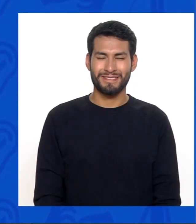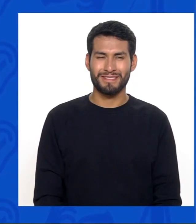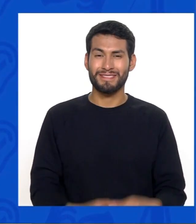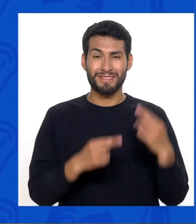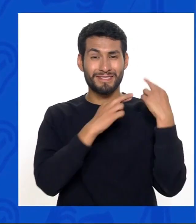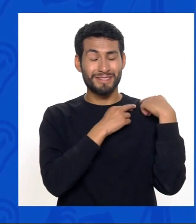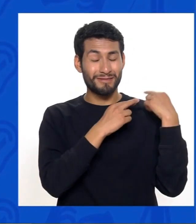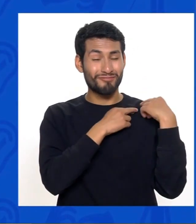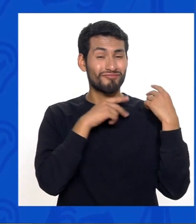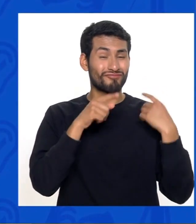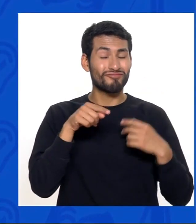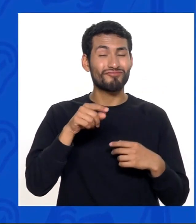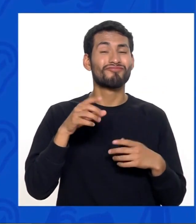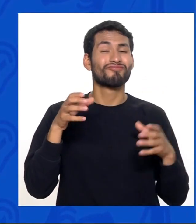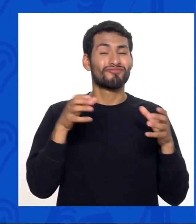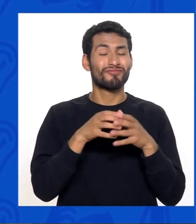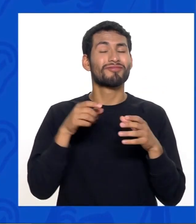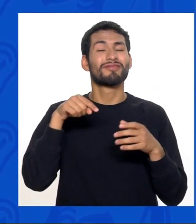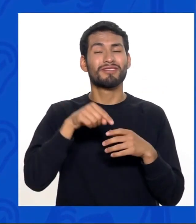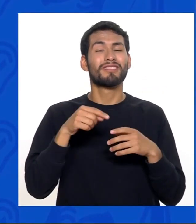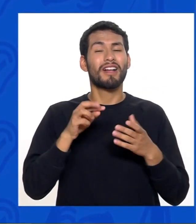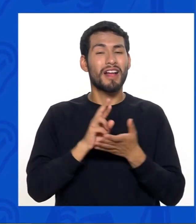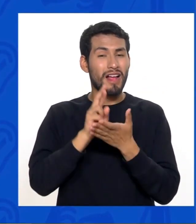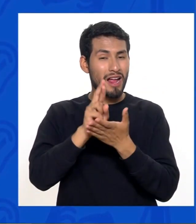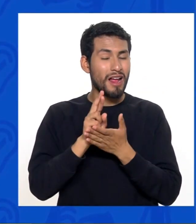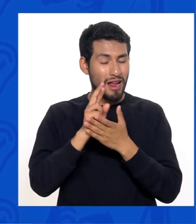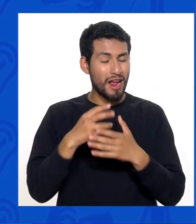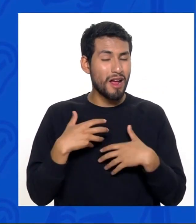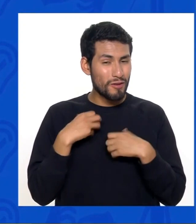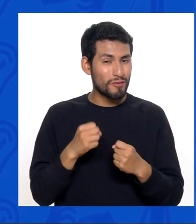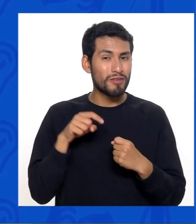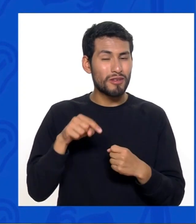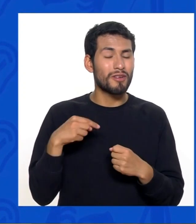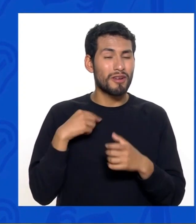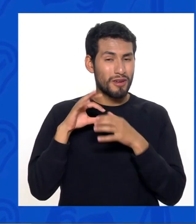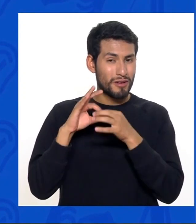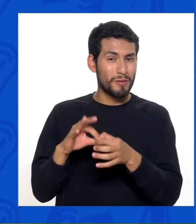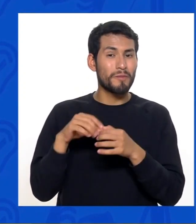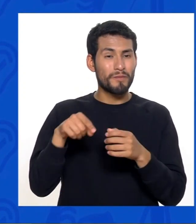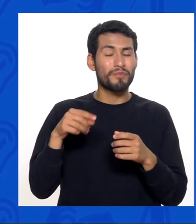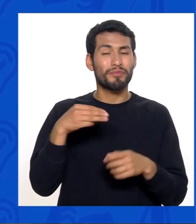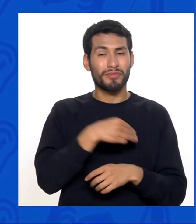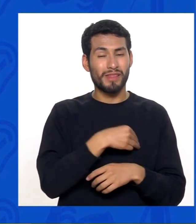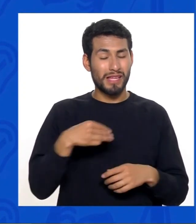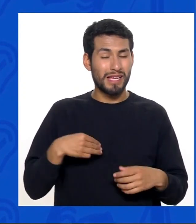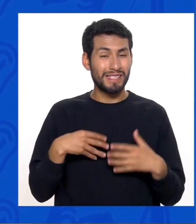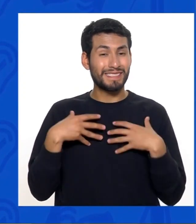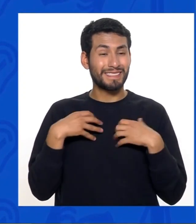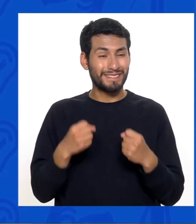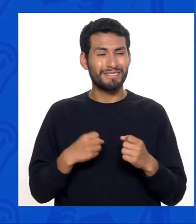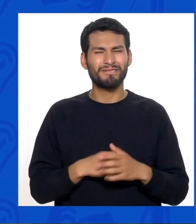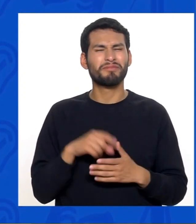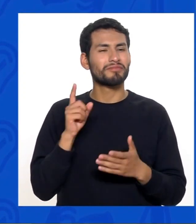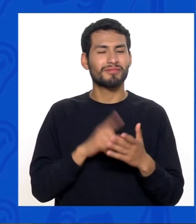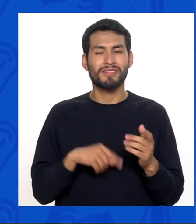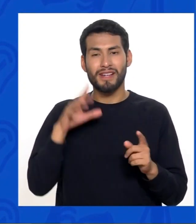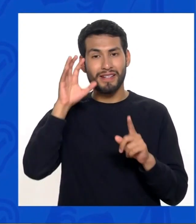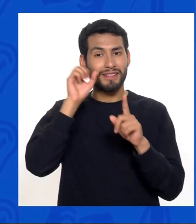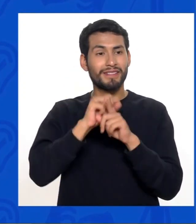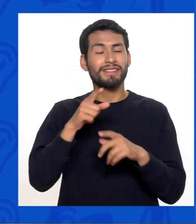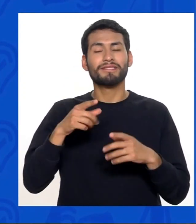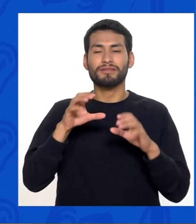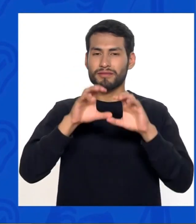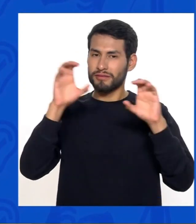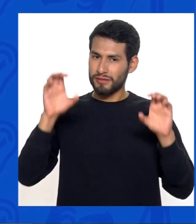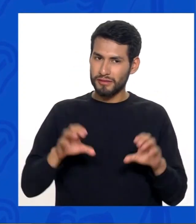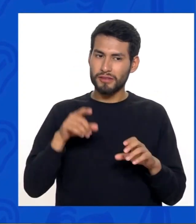El rol competencial del Instituto Nacional de Rehabilitación, ya que pertenecemos al sector del Ministerio de Salud, es lograr lo que